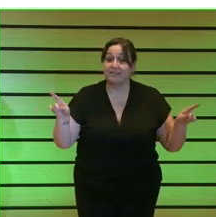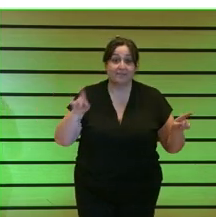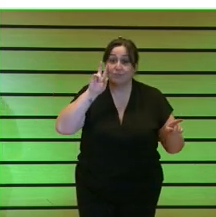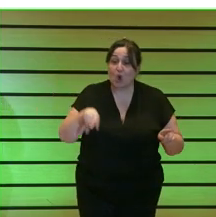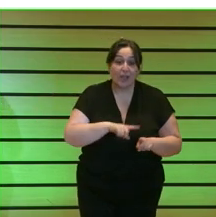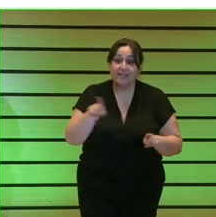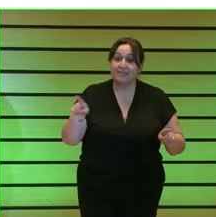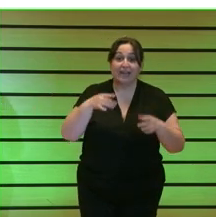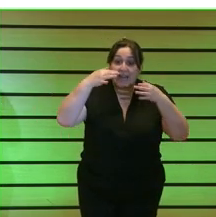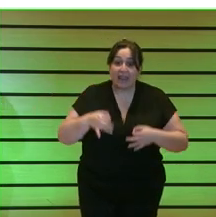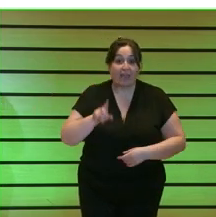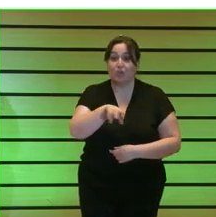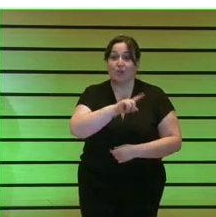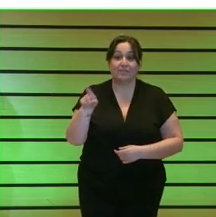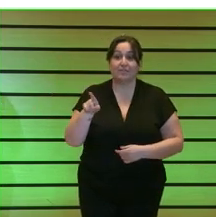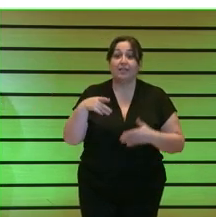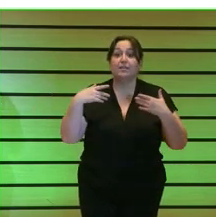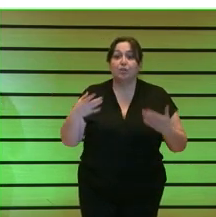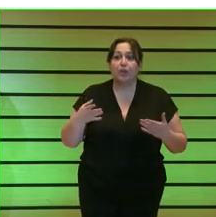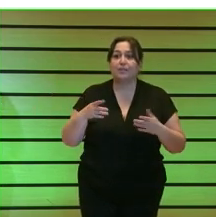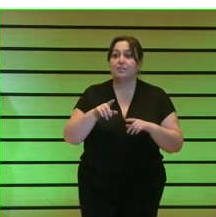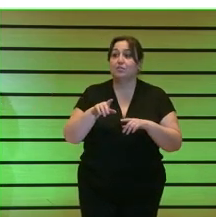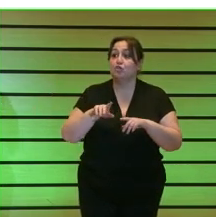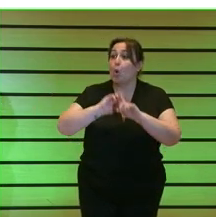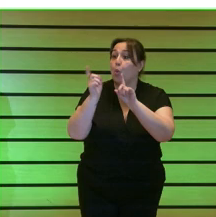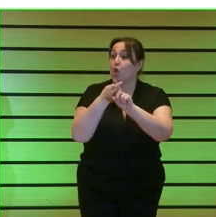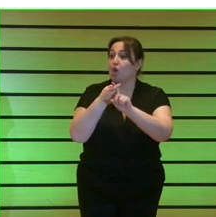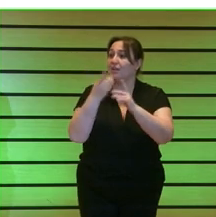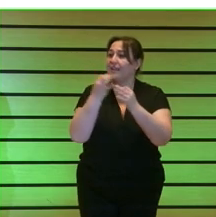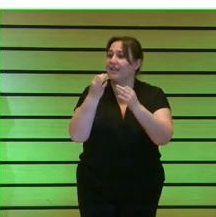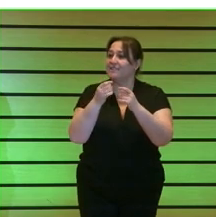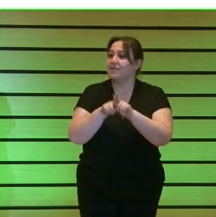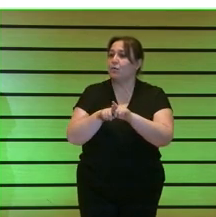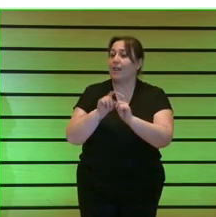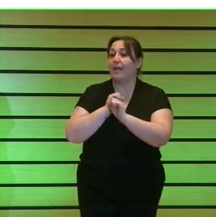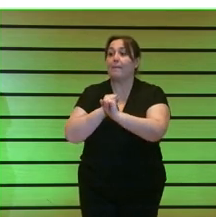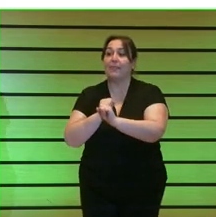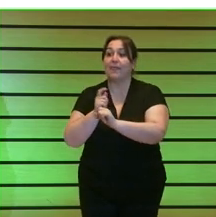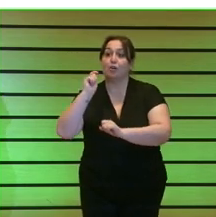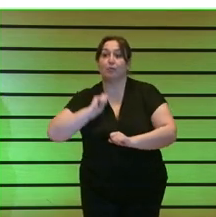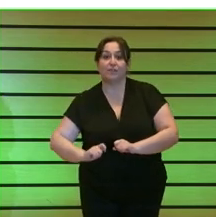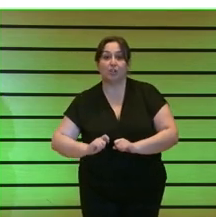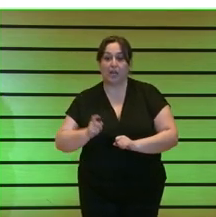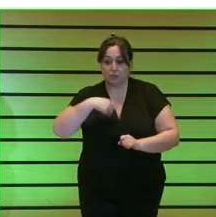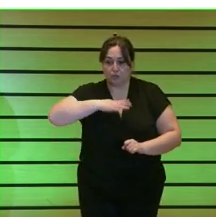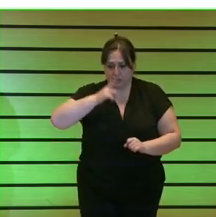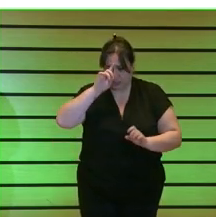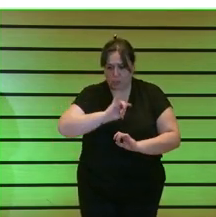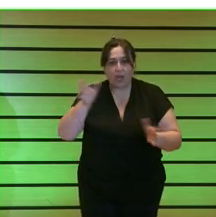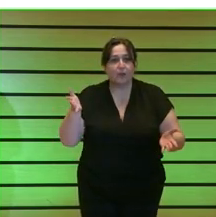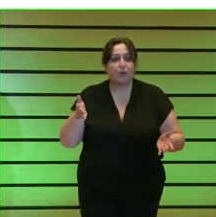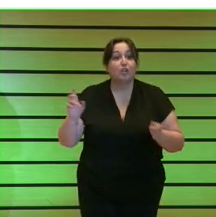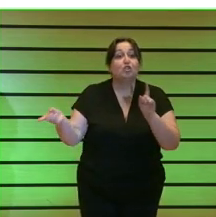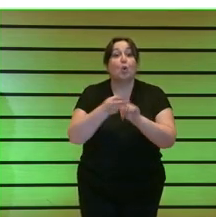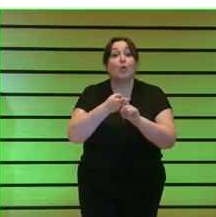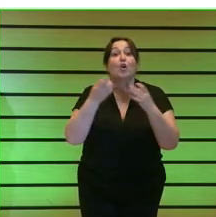que ocurra entonces la solución no es dejar que dependa de las personas y Los profesionales que lo tenemos clarísimo la solución